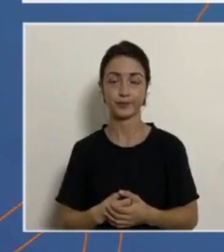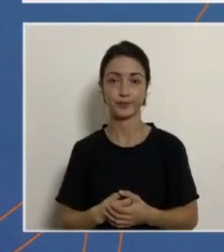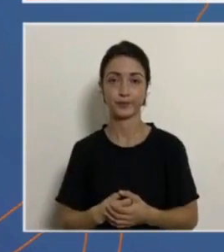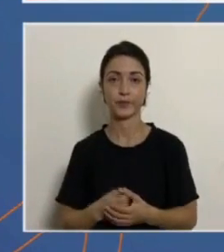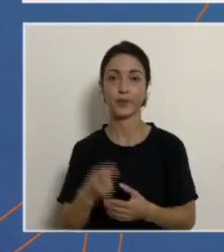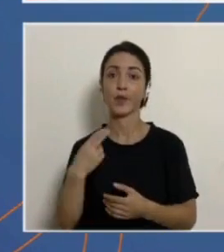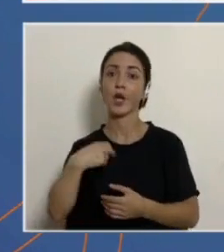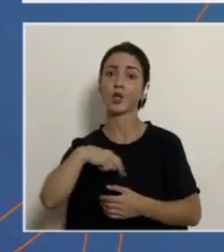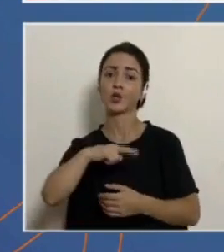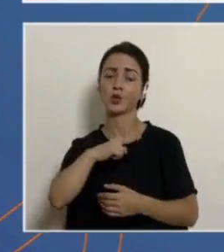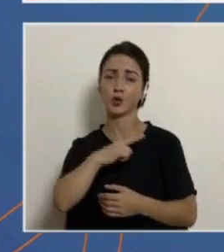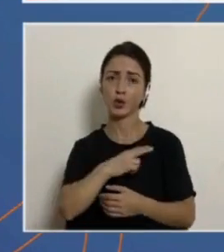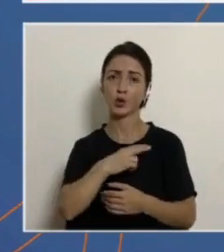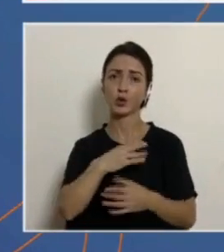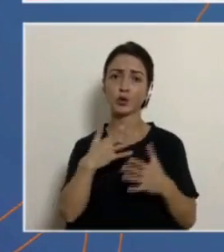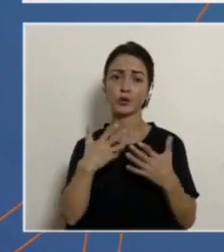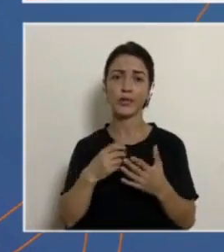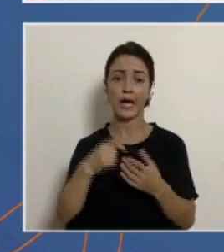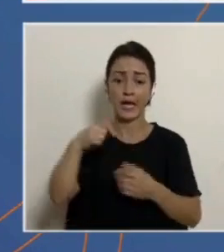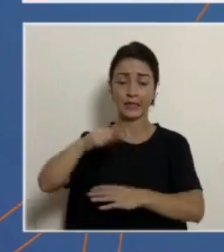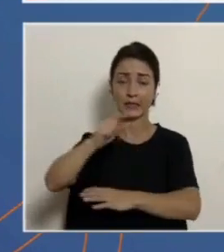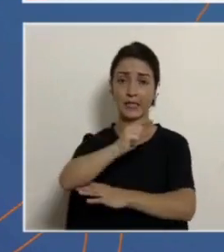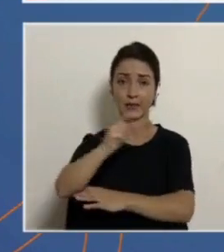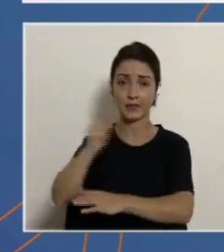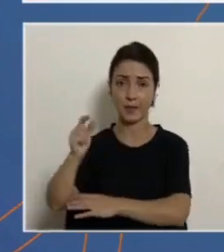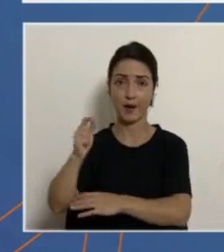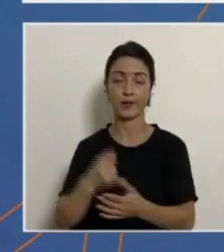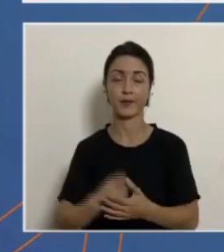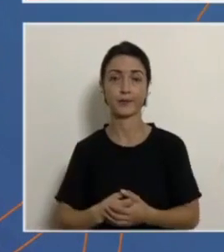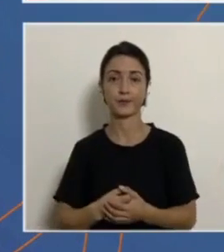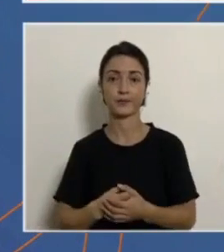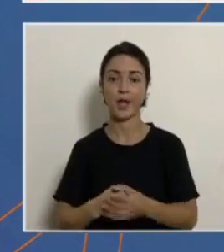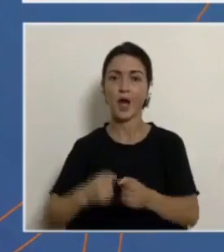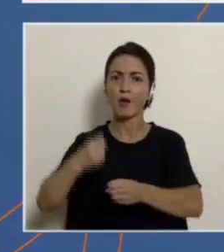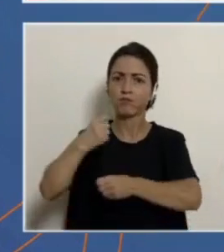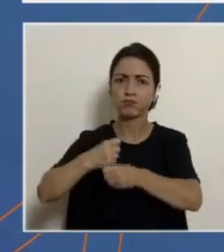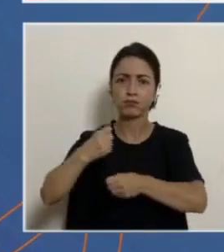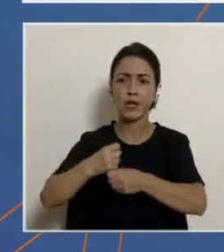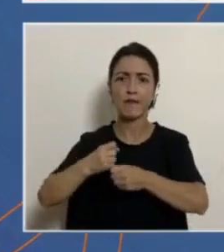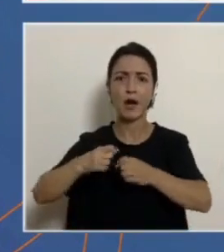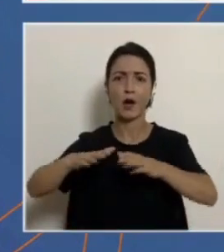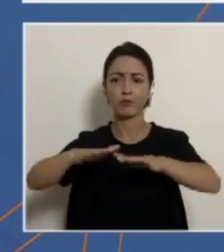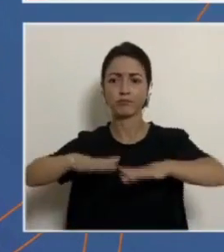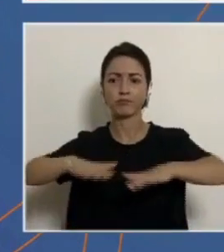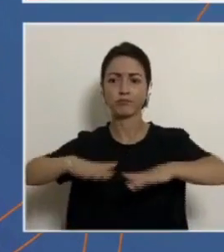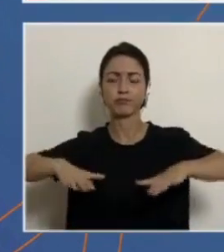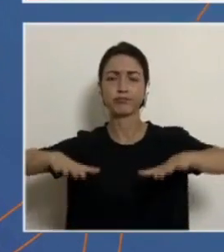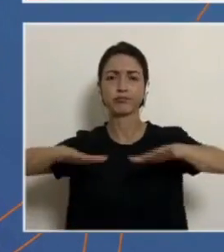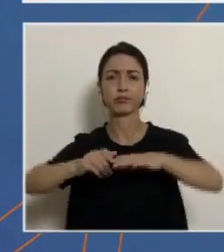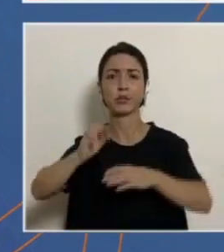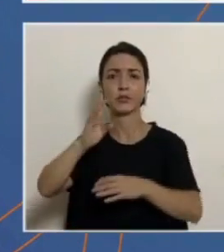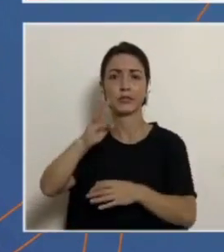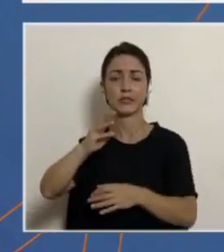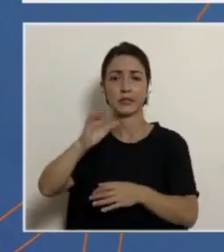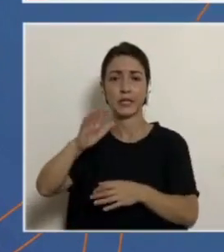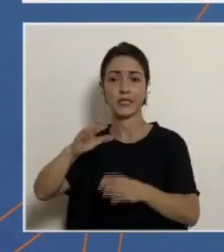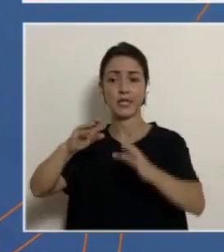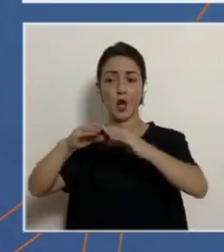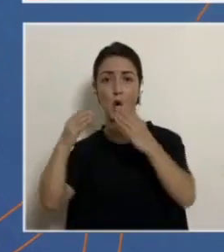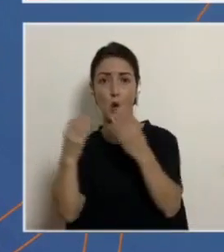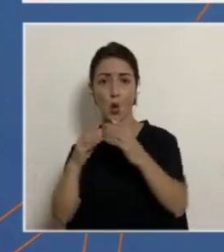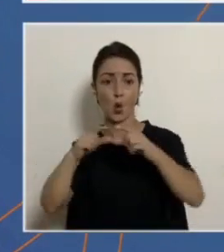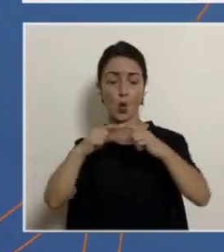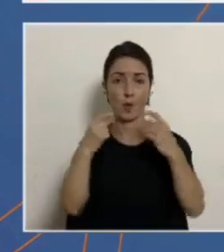hemos desarrollado esta misma semana un trabajo de campo con 65 comités